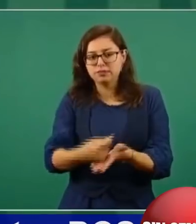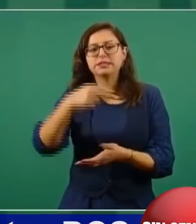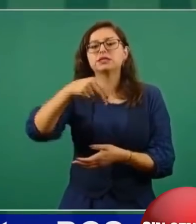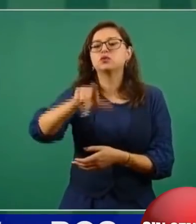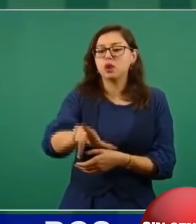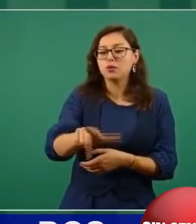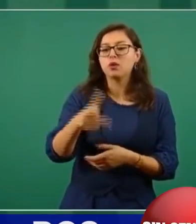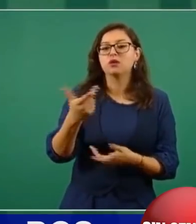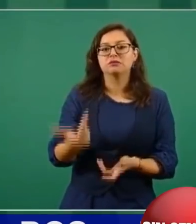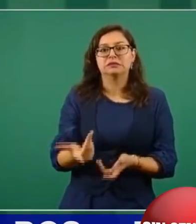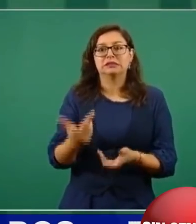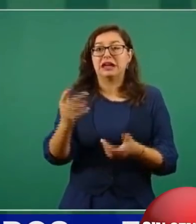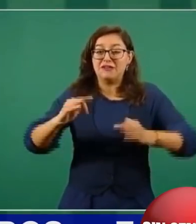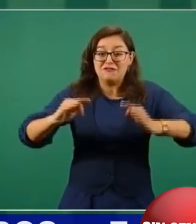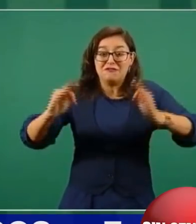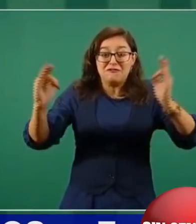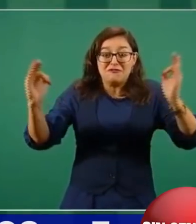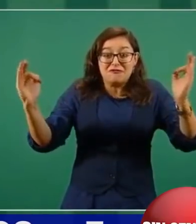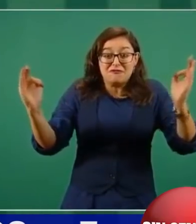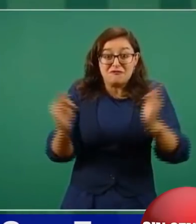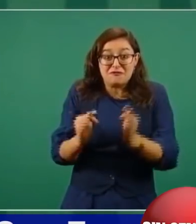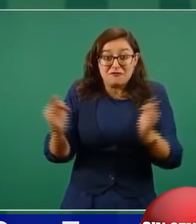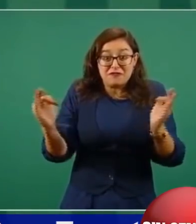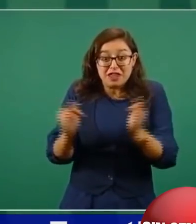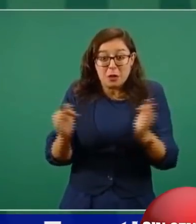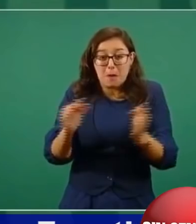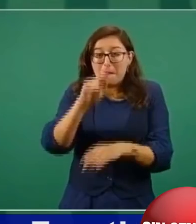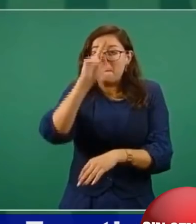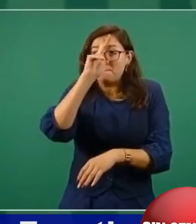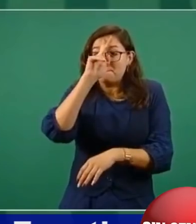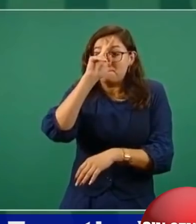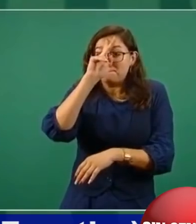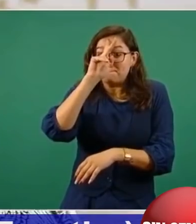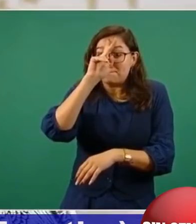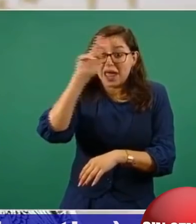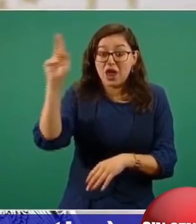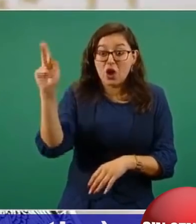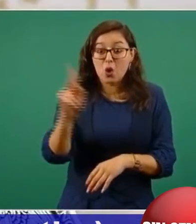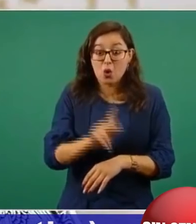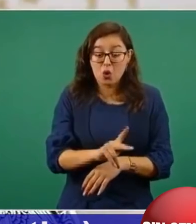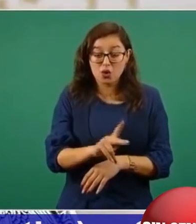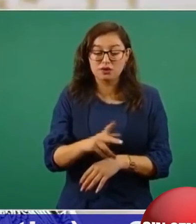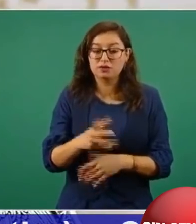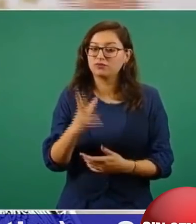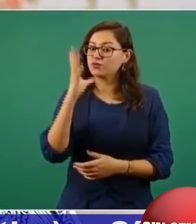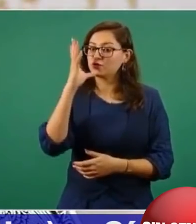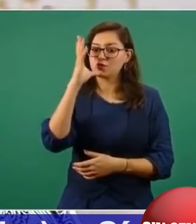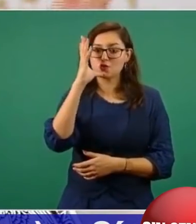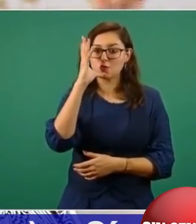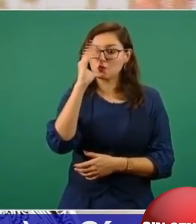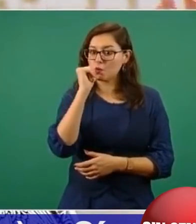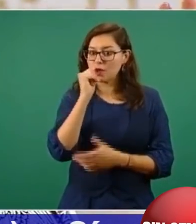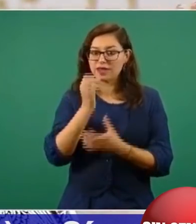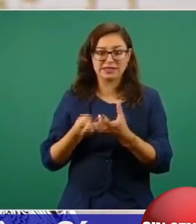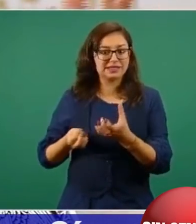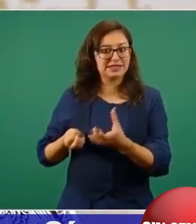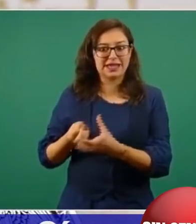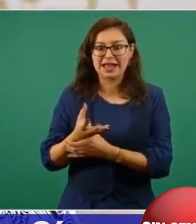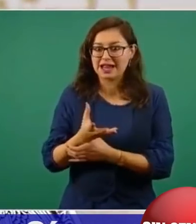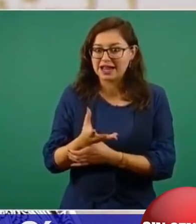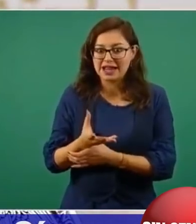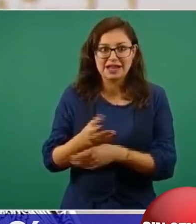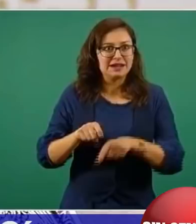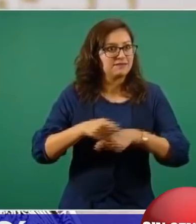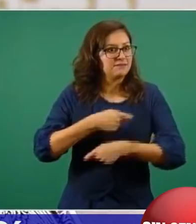de conservación de esta vacuna Astra es de 2 a 8 grados sobre cero y evidentemente si se hubiera sacado a la intemperie se